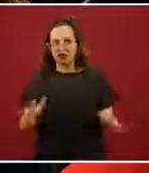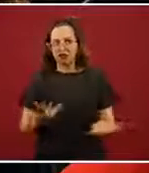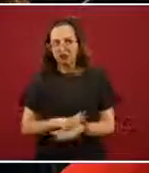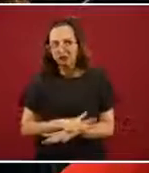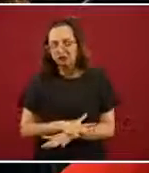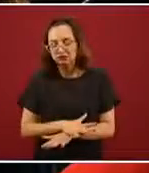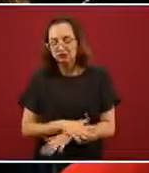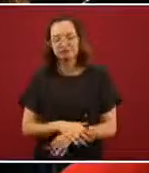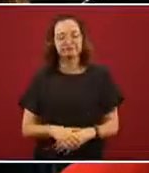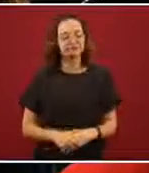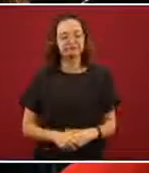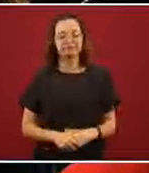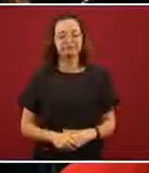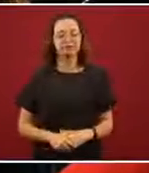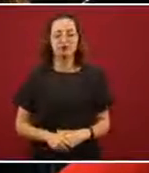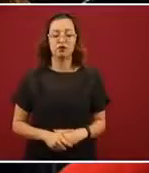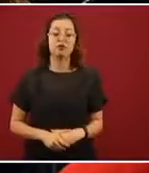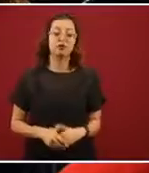tenemos reservas